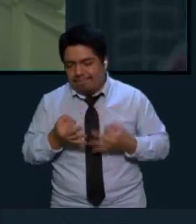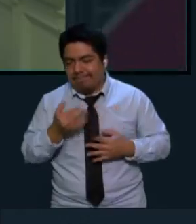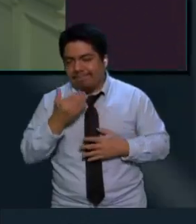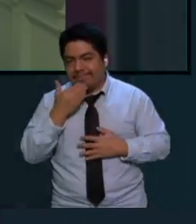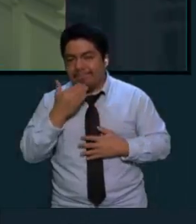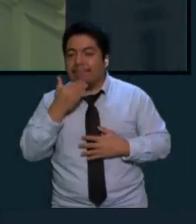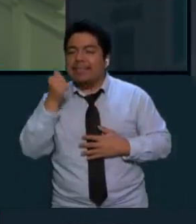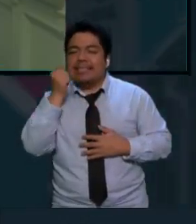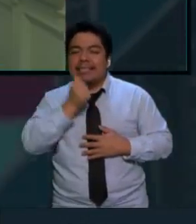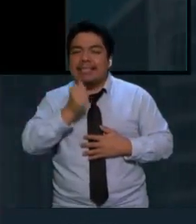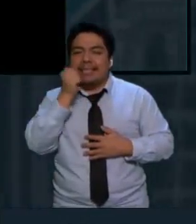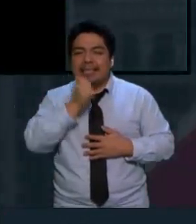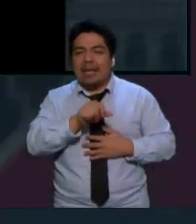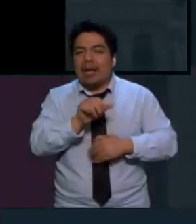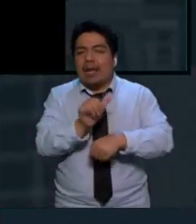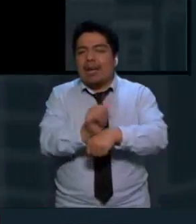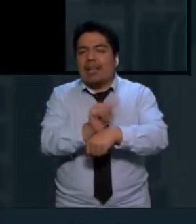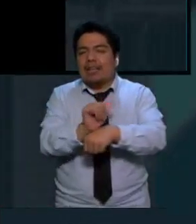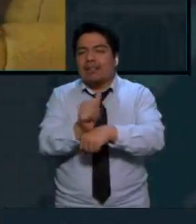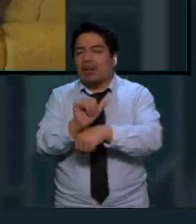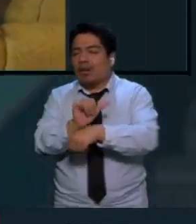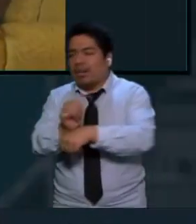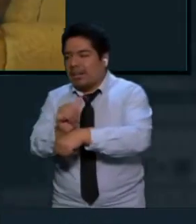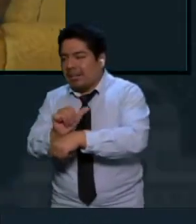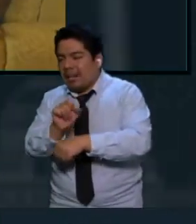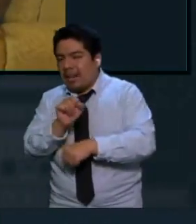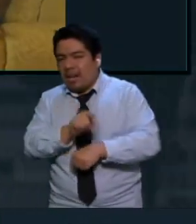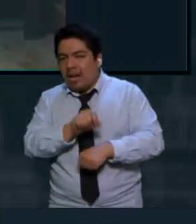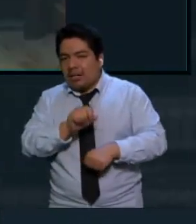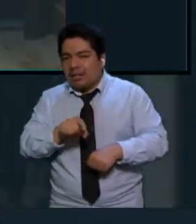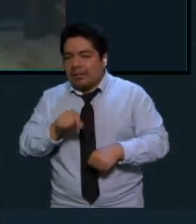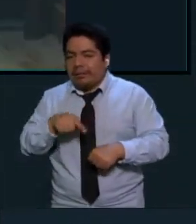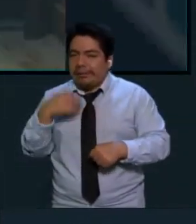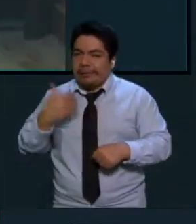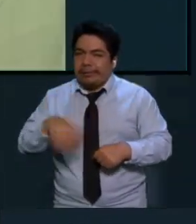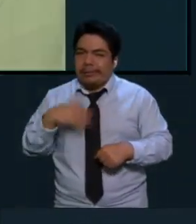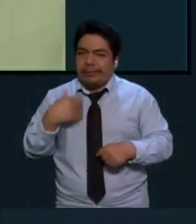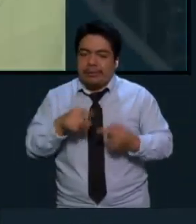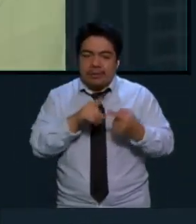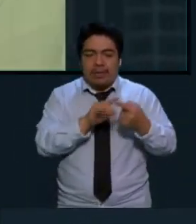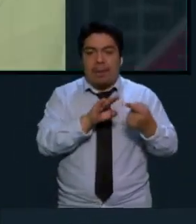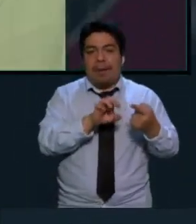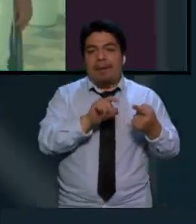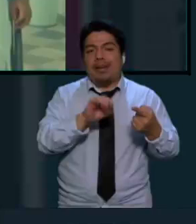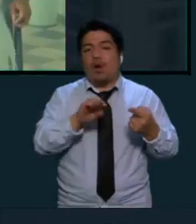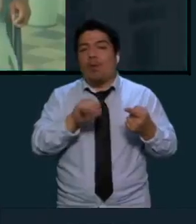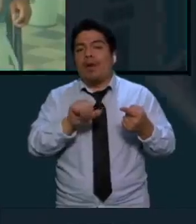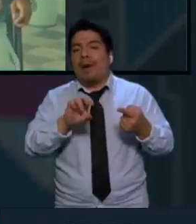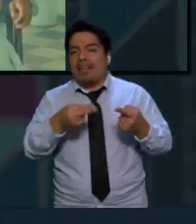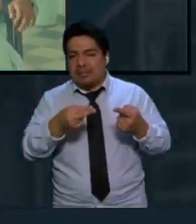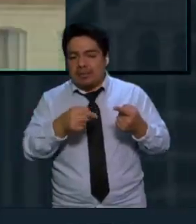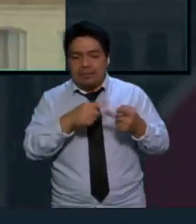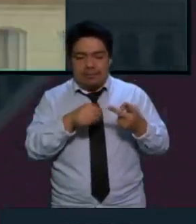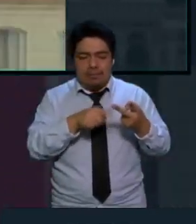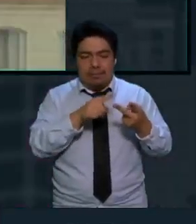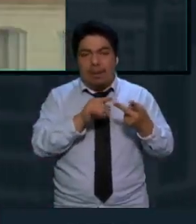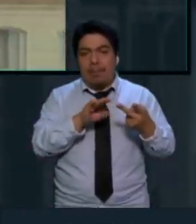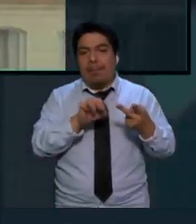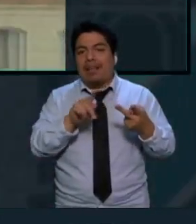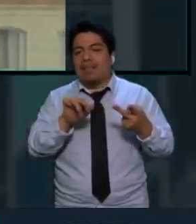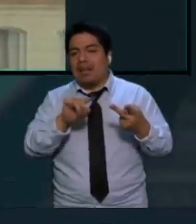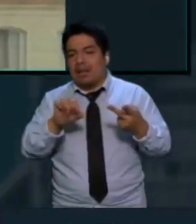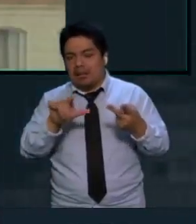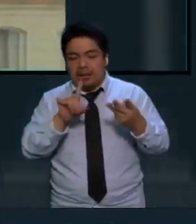siempre son los mismos actores. Eso te iba a decir, que tiene un reparto que también se repite mucho. Benedict Cumberbatch, Dave Patel,